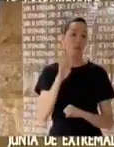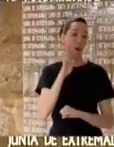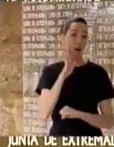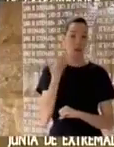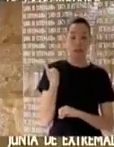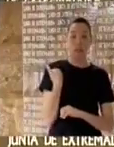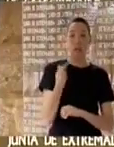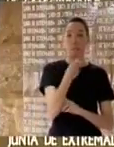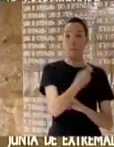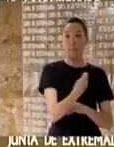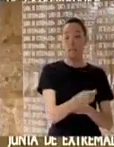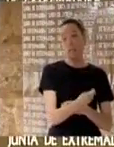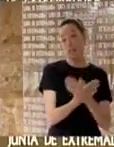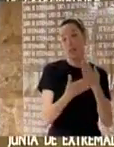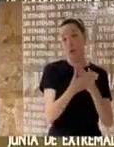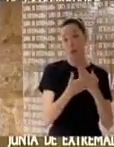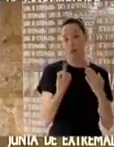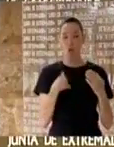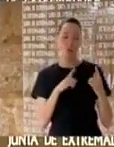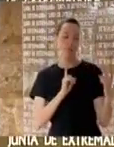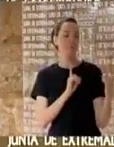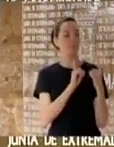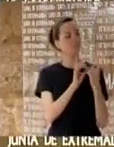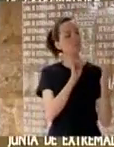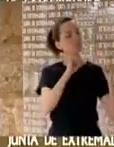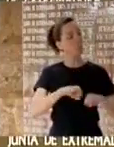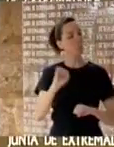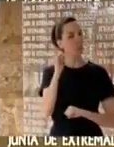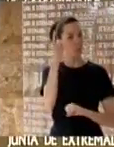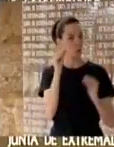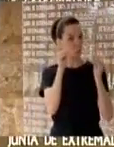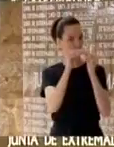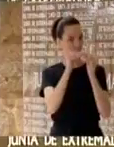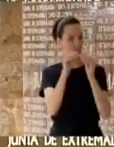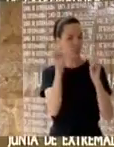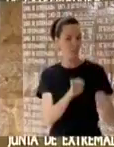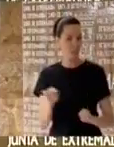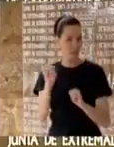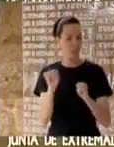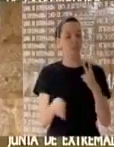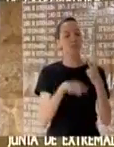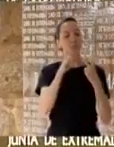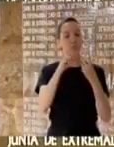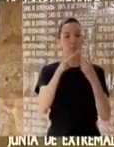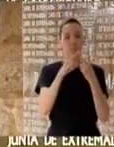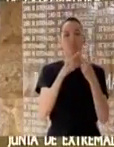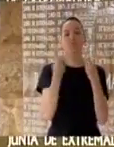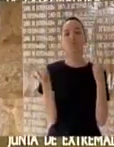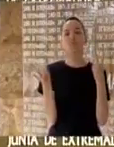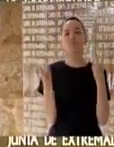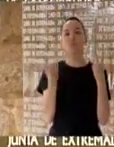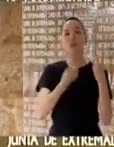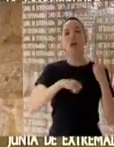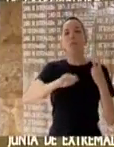Gobierno y mi persona como líder de la oposición. El segundo, que en España no existen dos